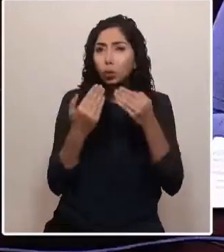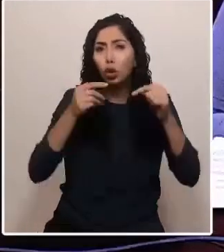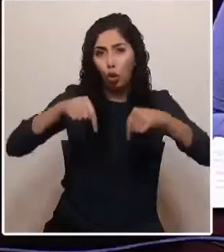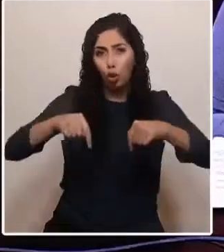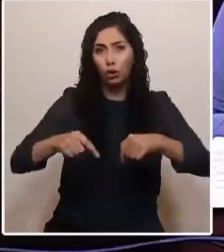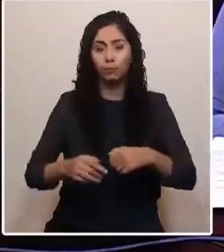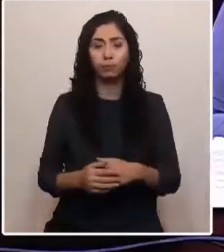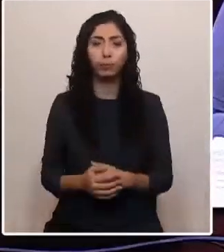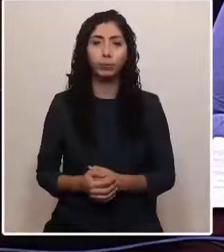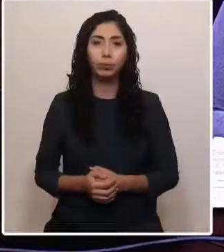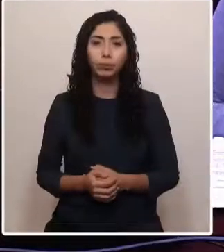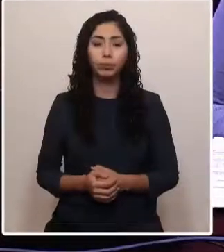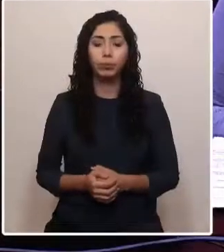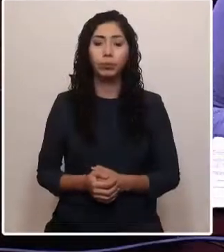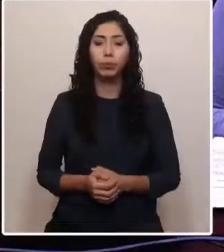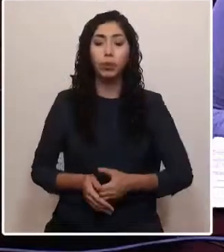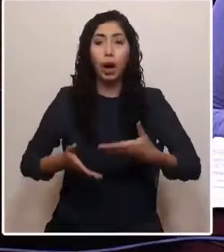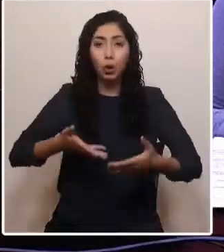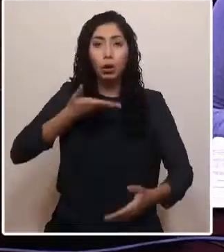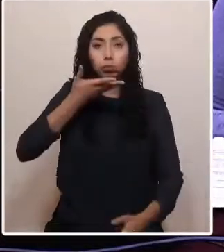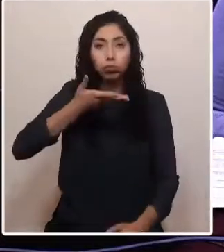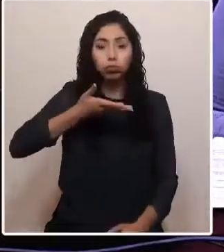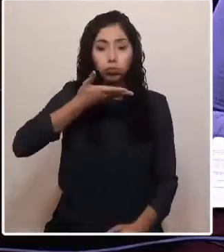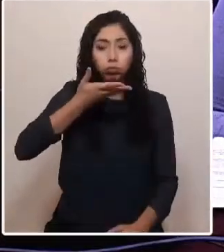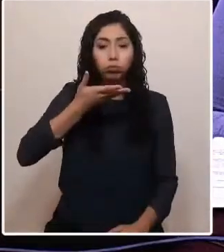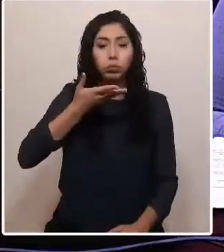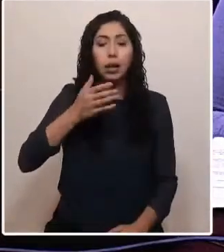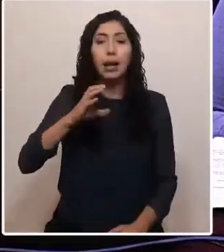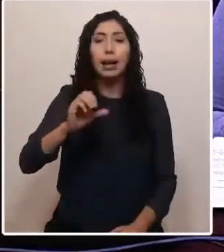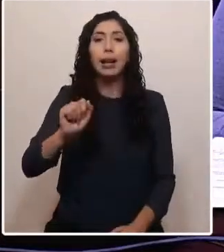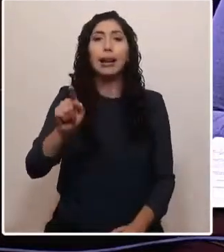Tiene la palabra sobre la cuenta el convencional Eduardo Castillo.